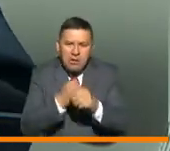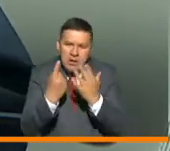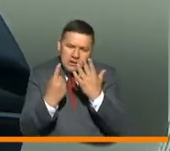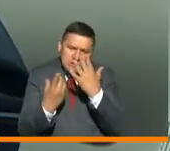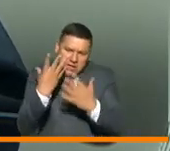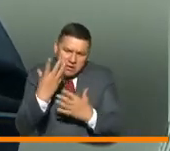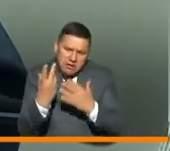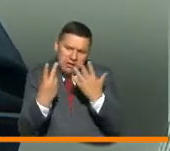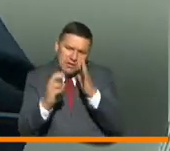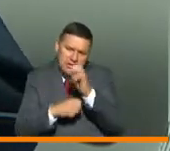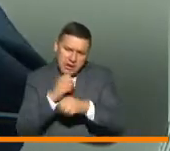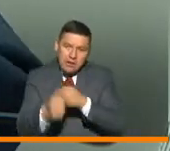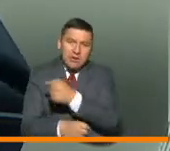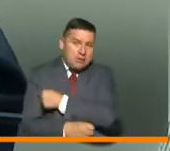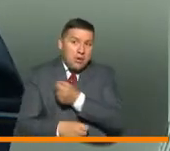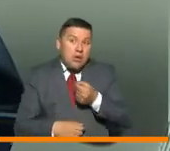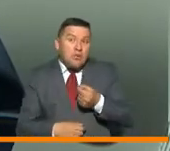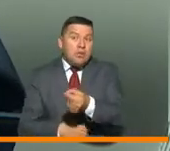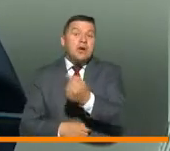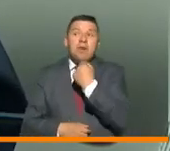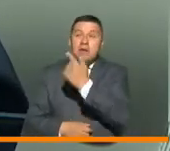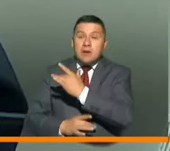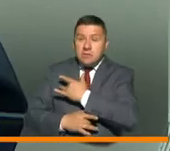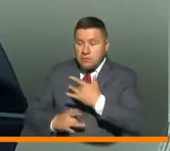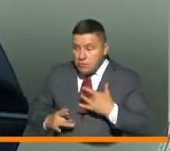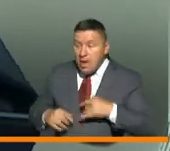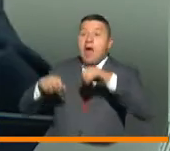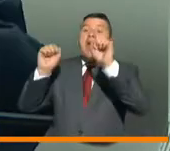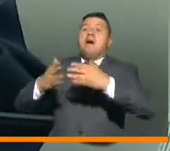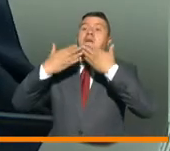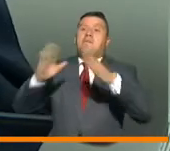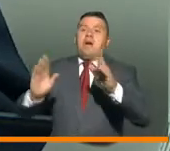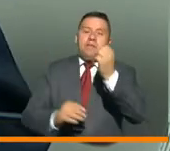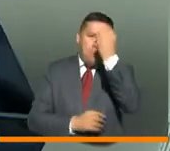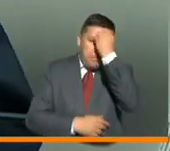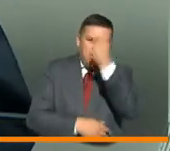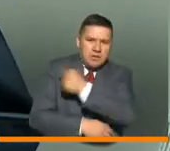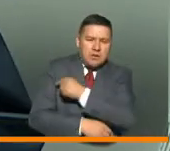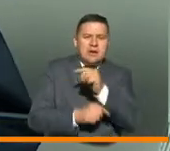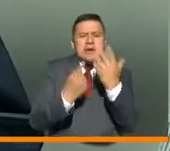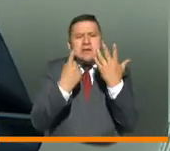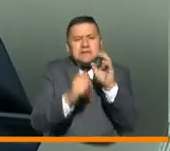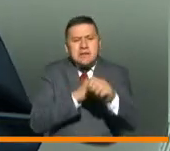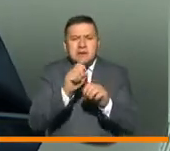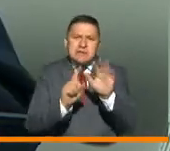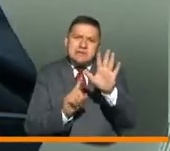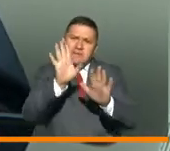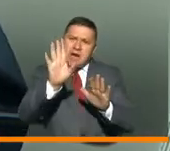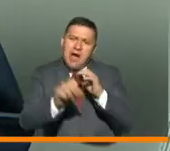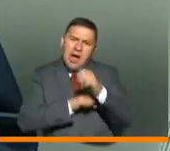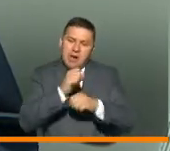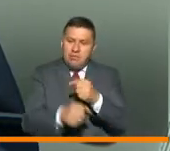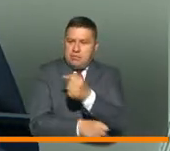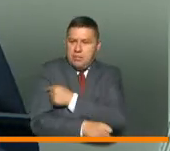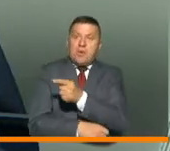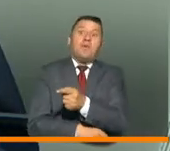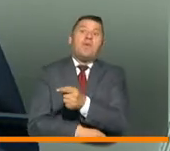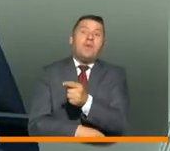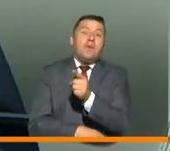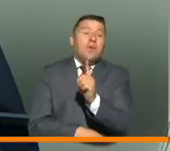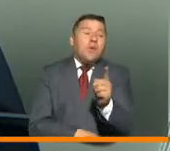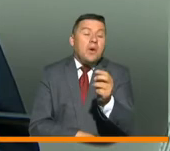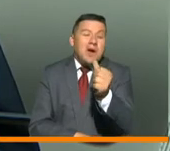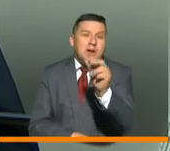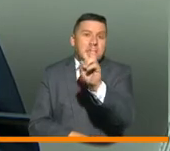años. Próximamente serán, cuando el ministro de Salud así lo anuncie, entre 60 y 65 años, y esto representa más